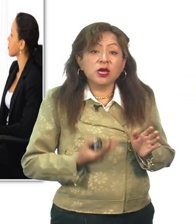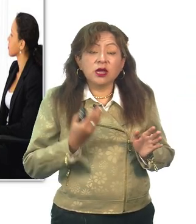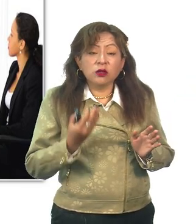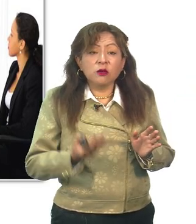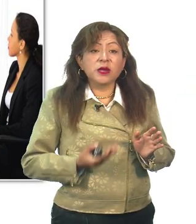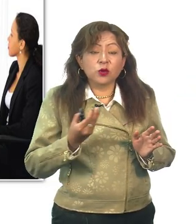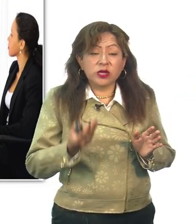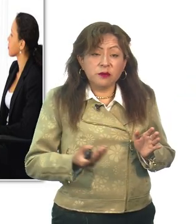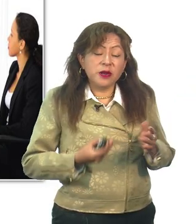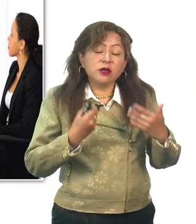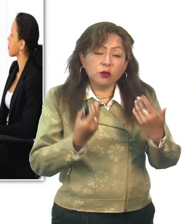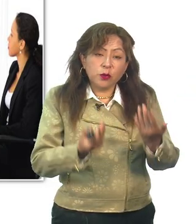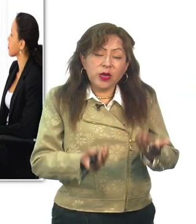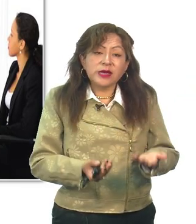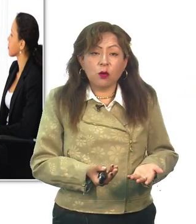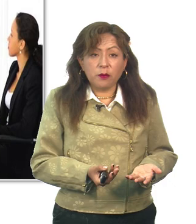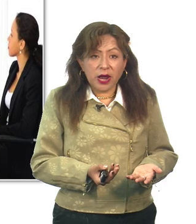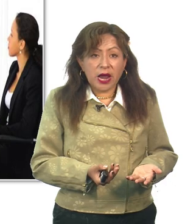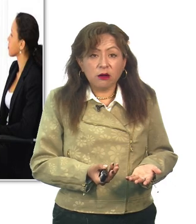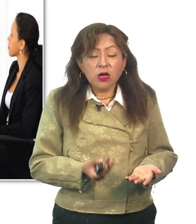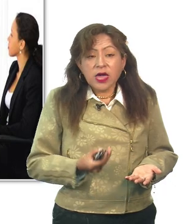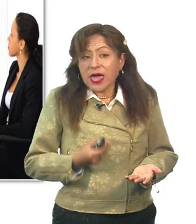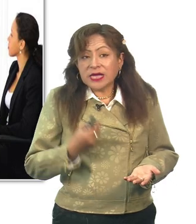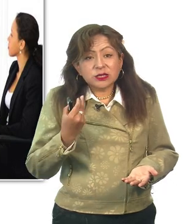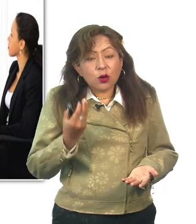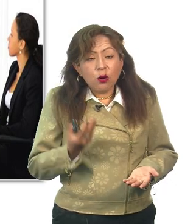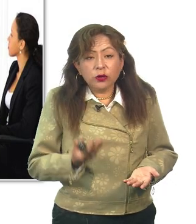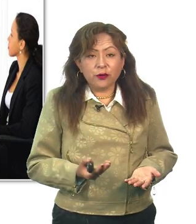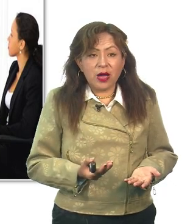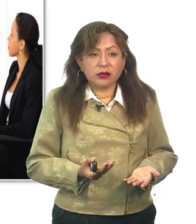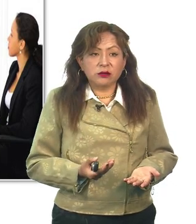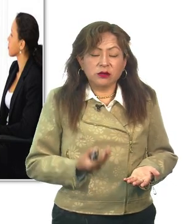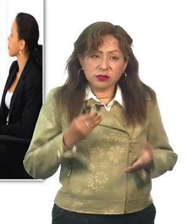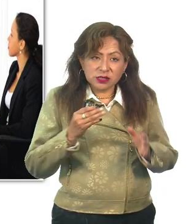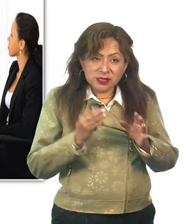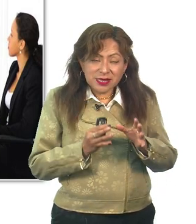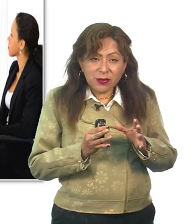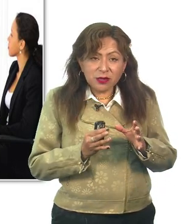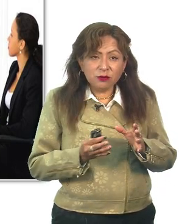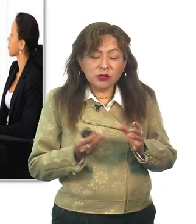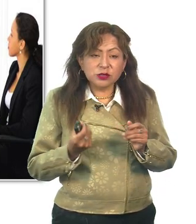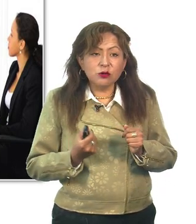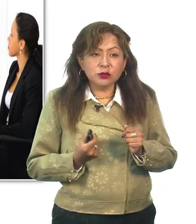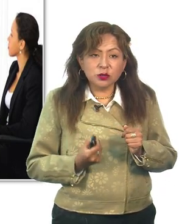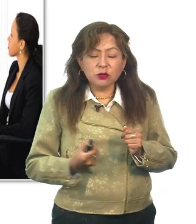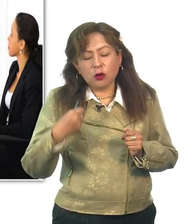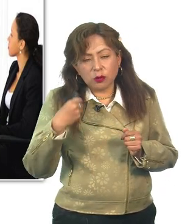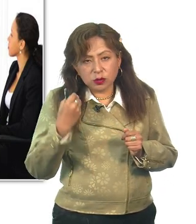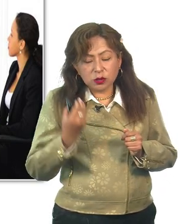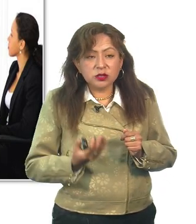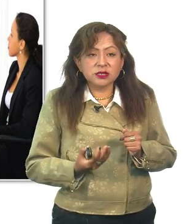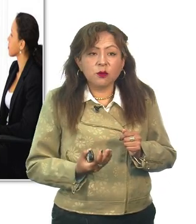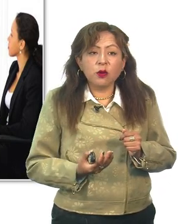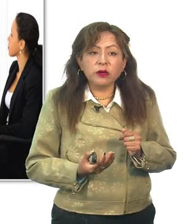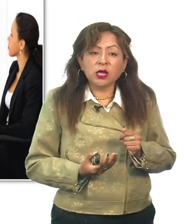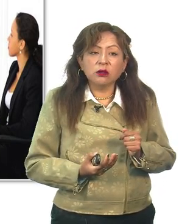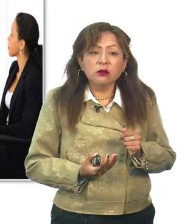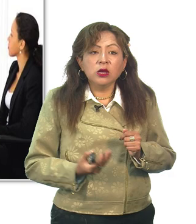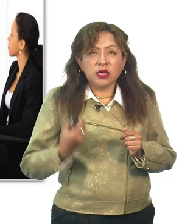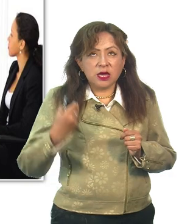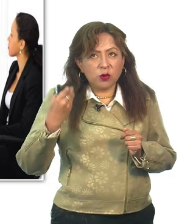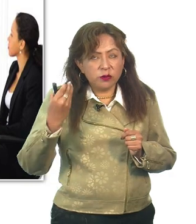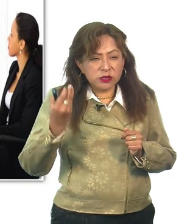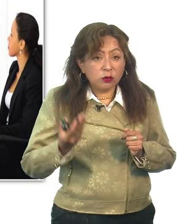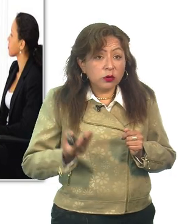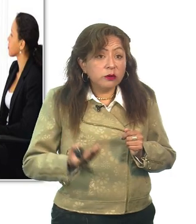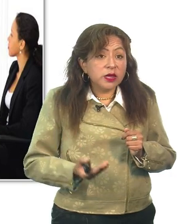estoy queriendo persuadir para que tú puedas comprarlo. Ese es otro acto. Entonces, netamente en nuestro curso, como nosotros estamos viendo